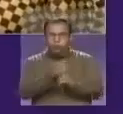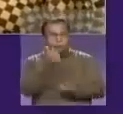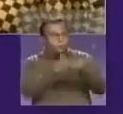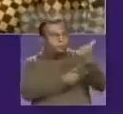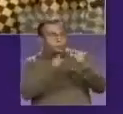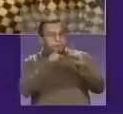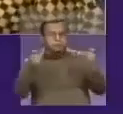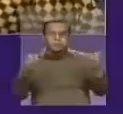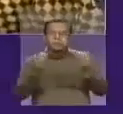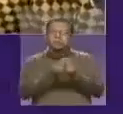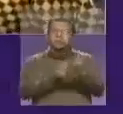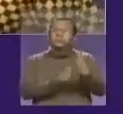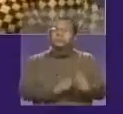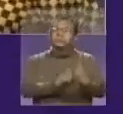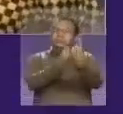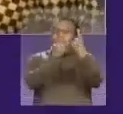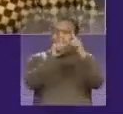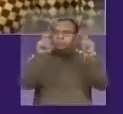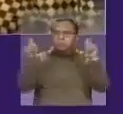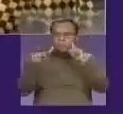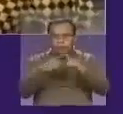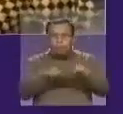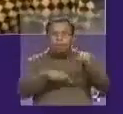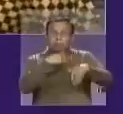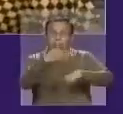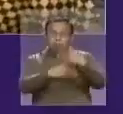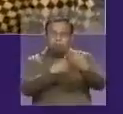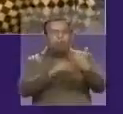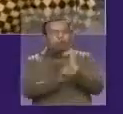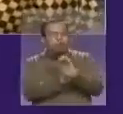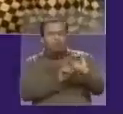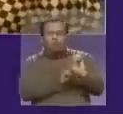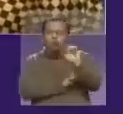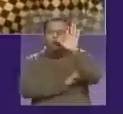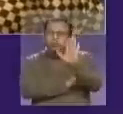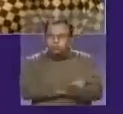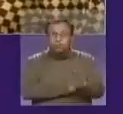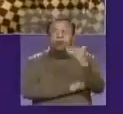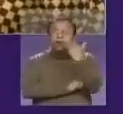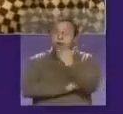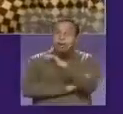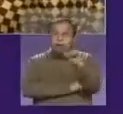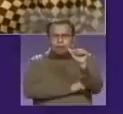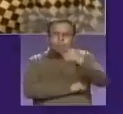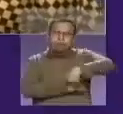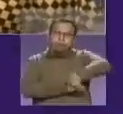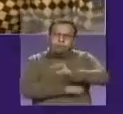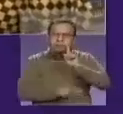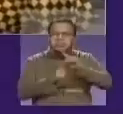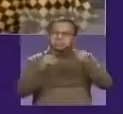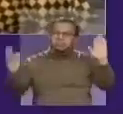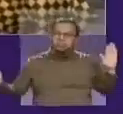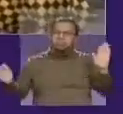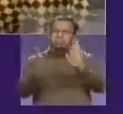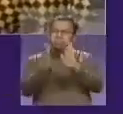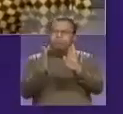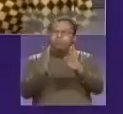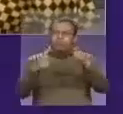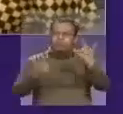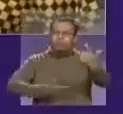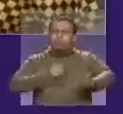cuando manejamos esos temas políticos, cuando manejamos temas de cultura, nosotros las mujeres somos las que vamos enfrente de esa